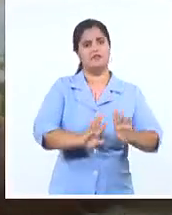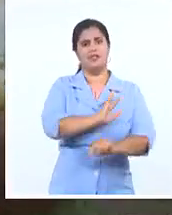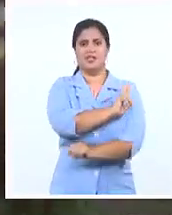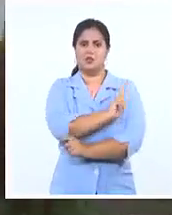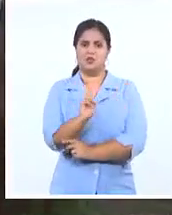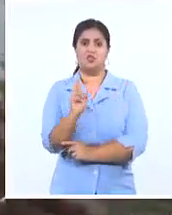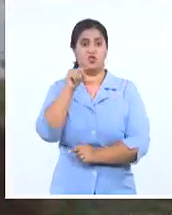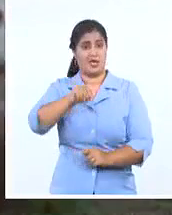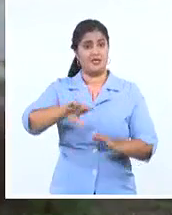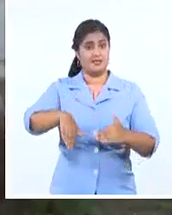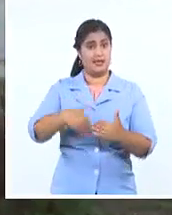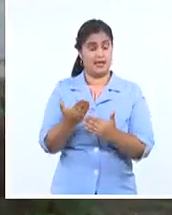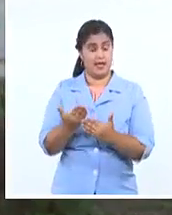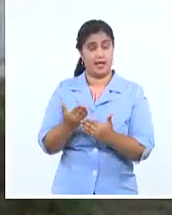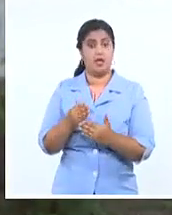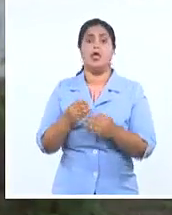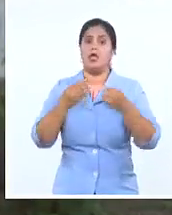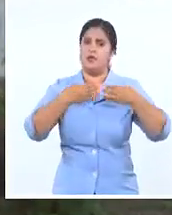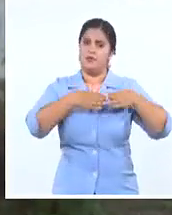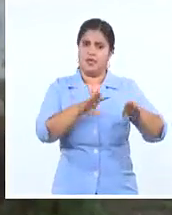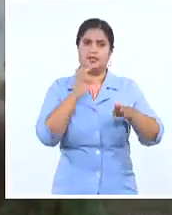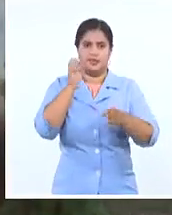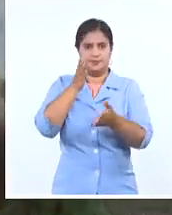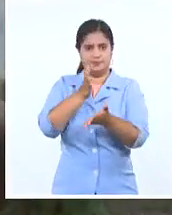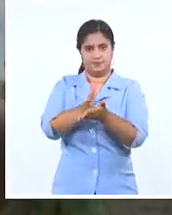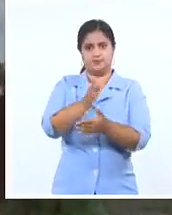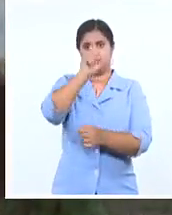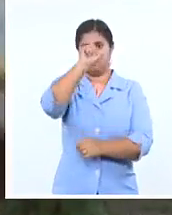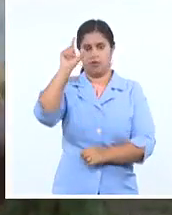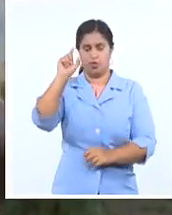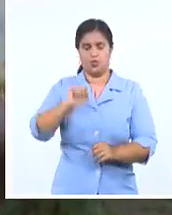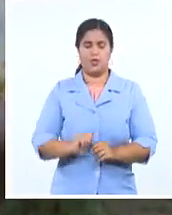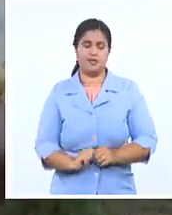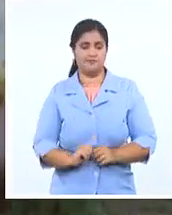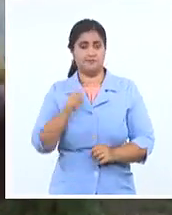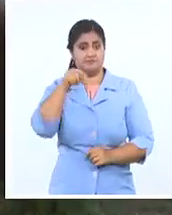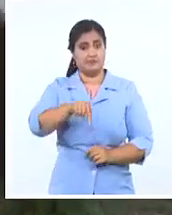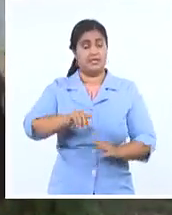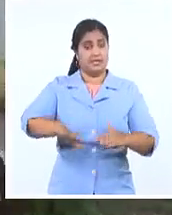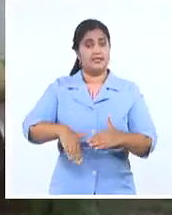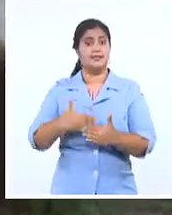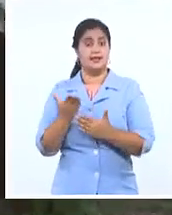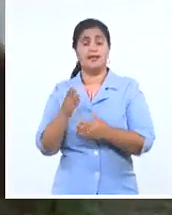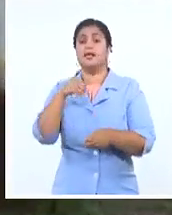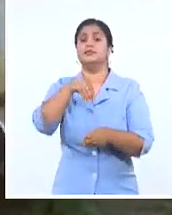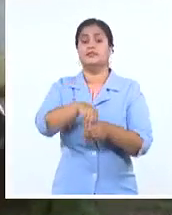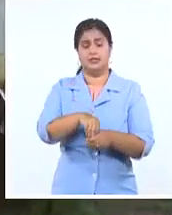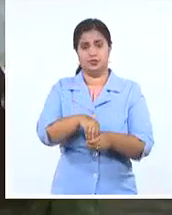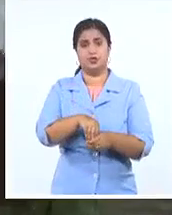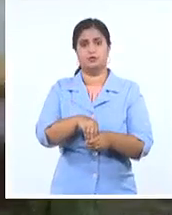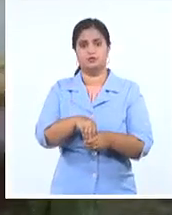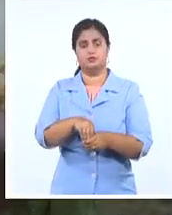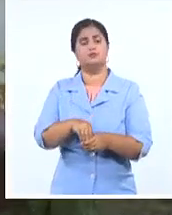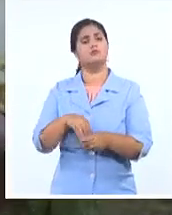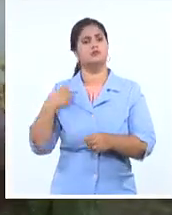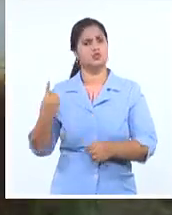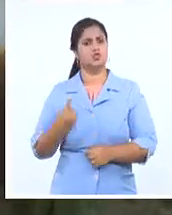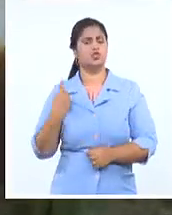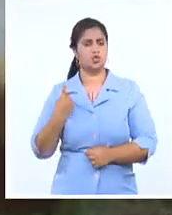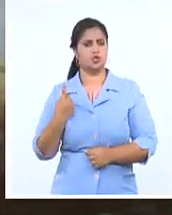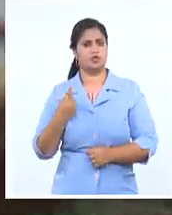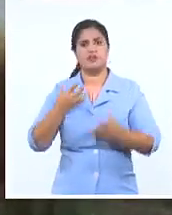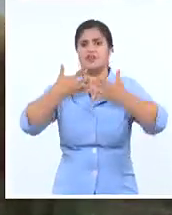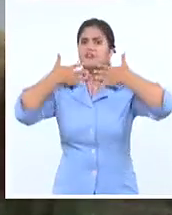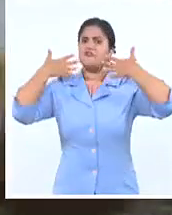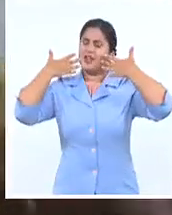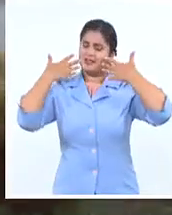hacemos siempre, que inicia el curso escolar. Pero ese día también vamos a estar allí demostrando la firmeza de nuestras madres